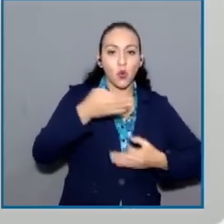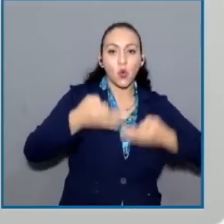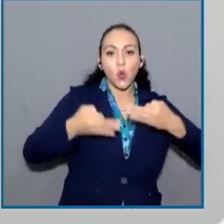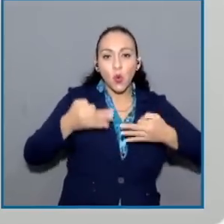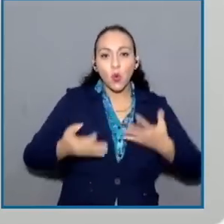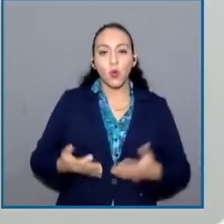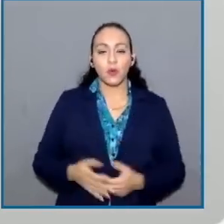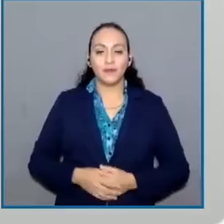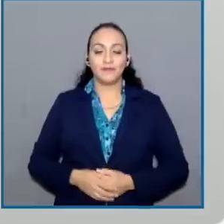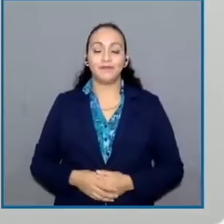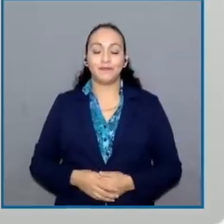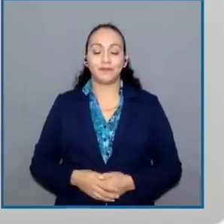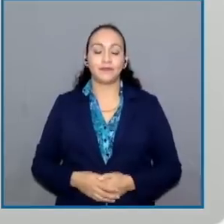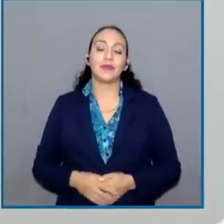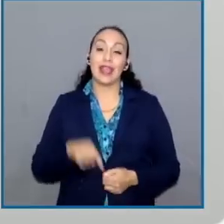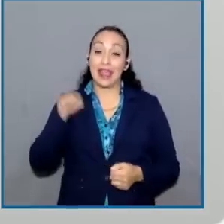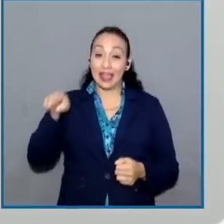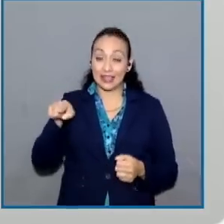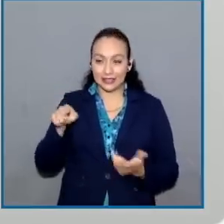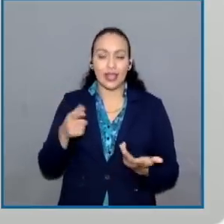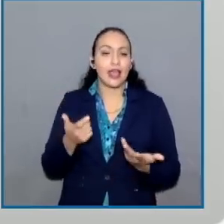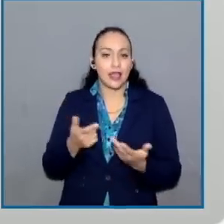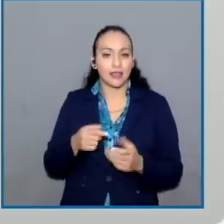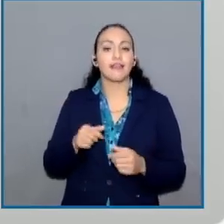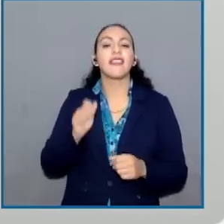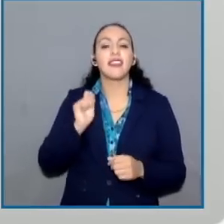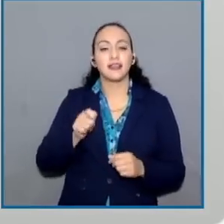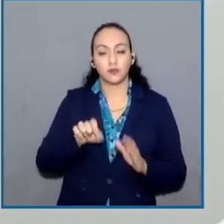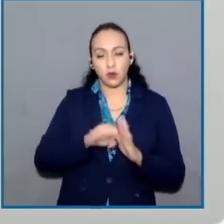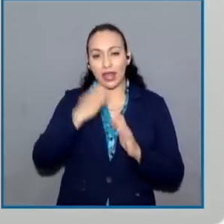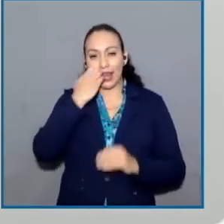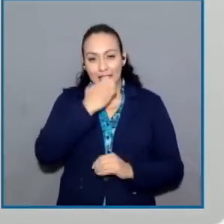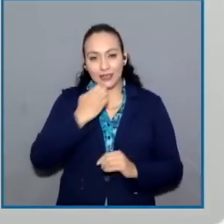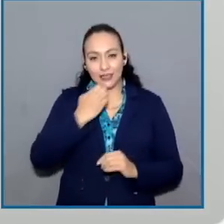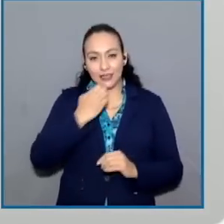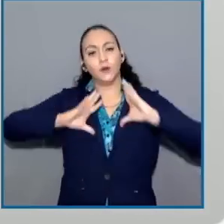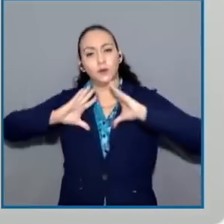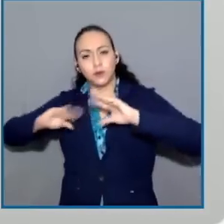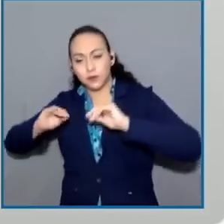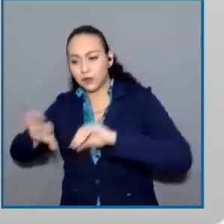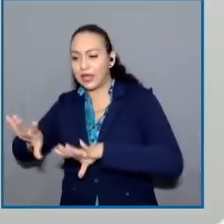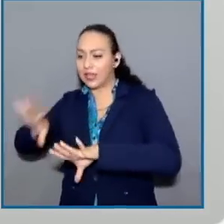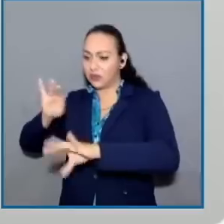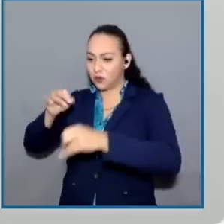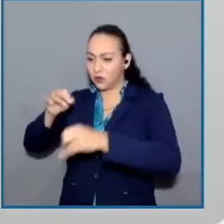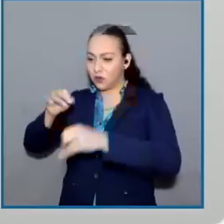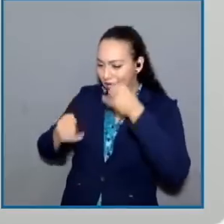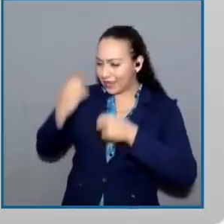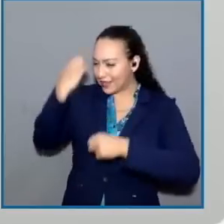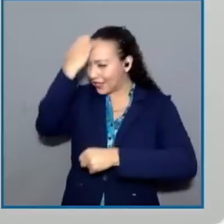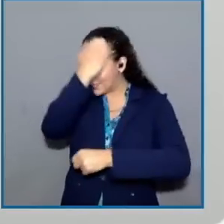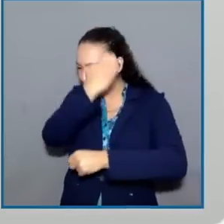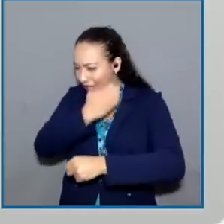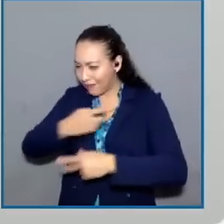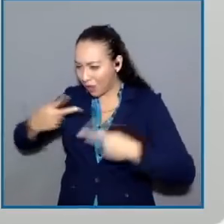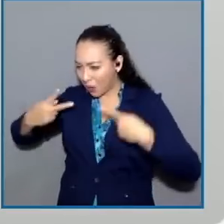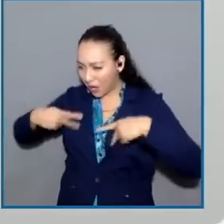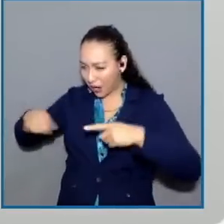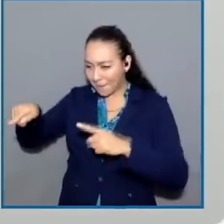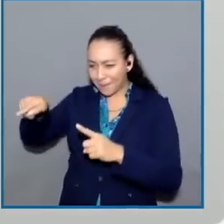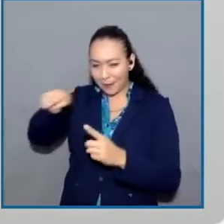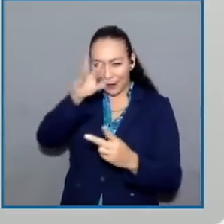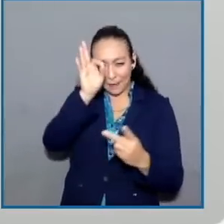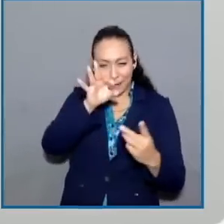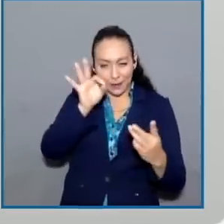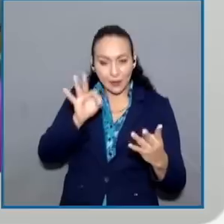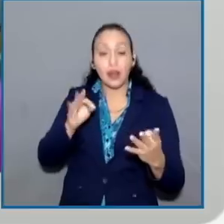está encargado del proceso de ingreso, formación, promoción, evaluación del desempeño y separación del